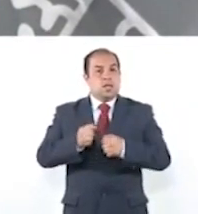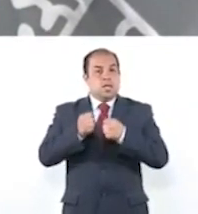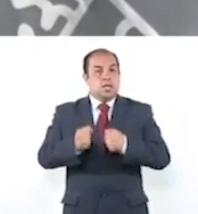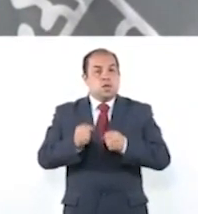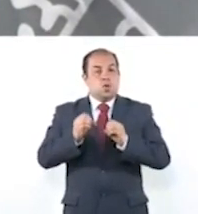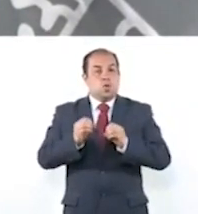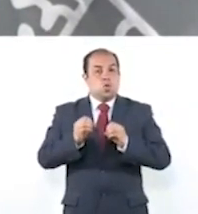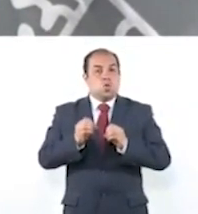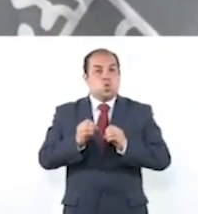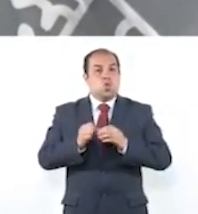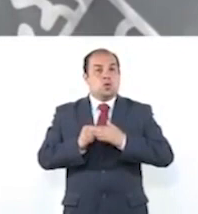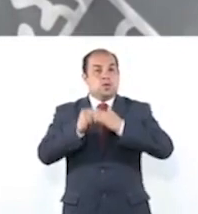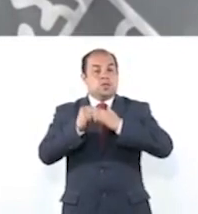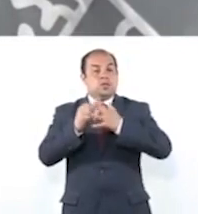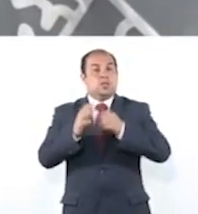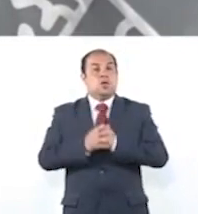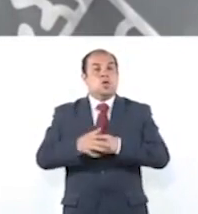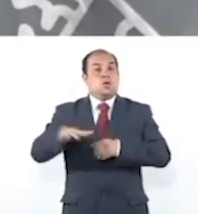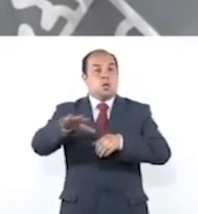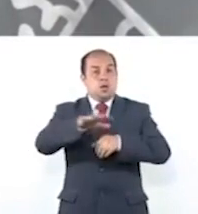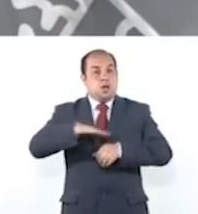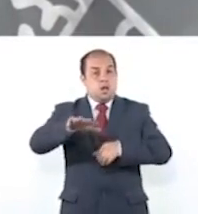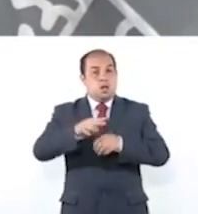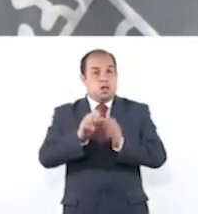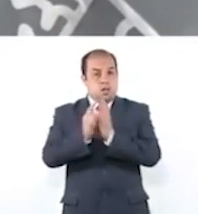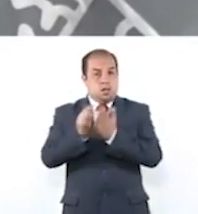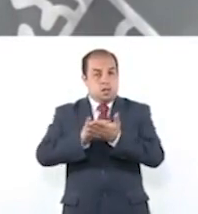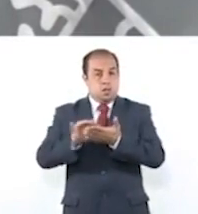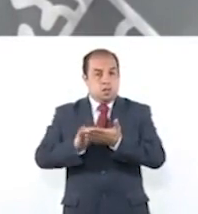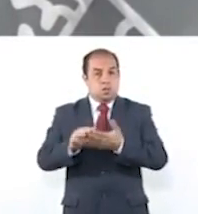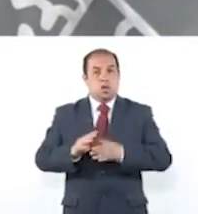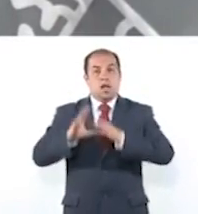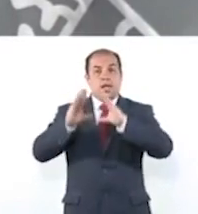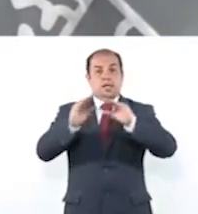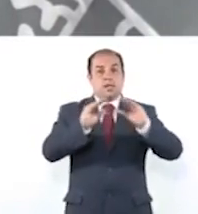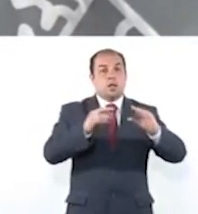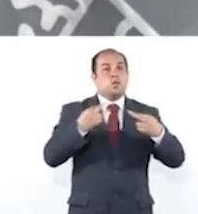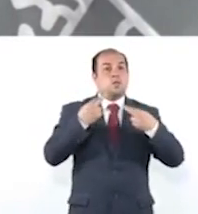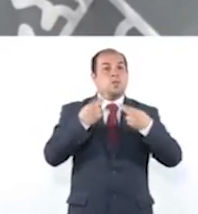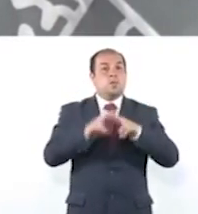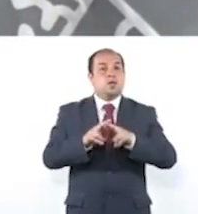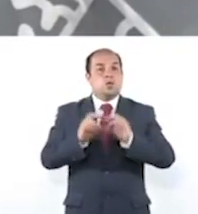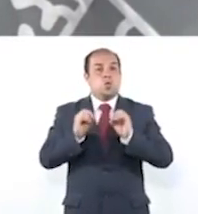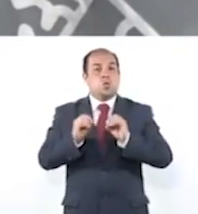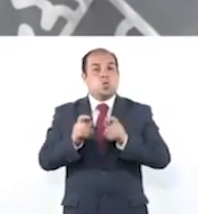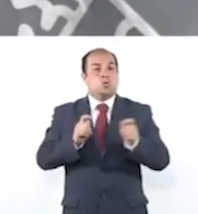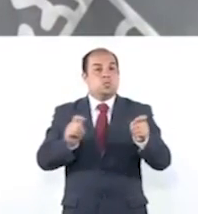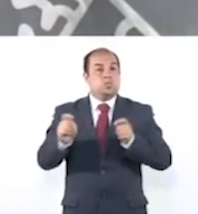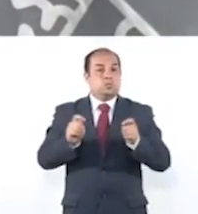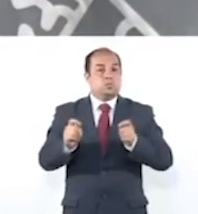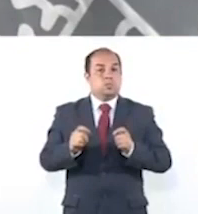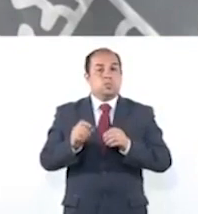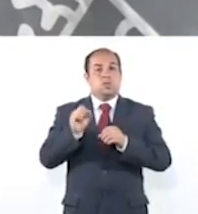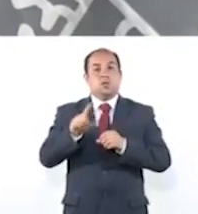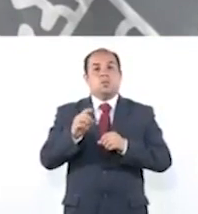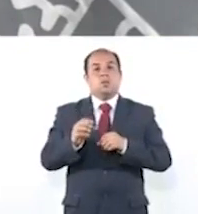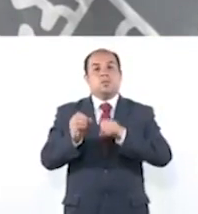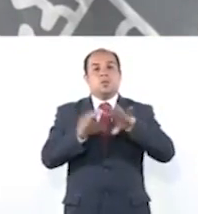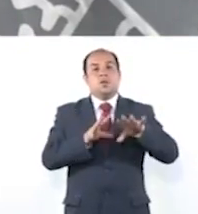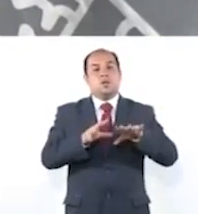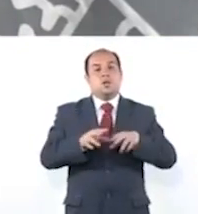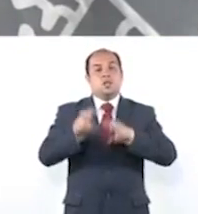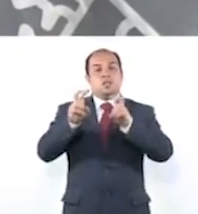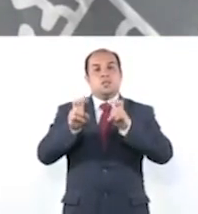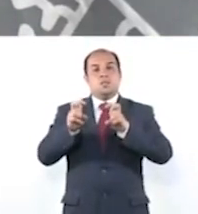sala de lectura, habilitar y dar capacitación a los monitores y abandonar los mecanismos de rotación